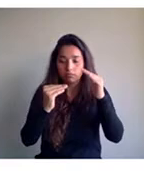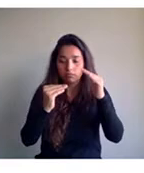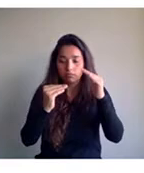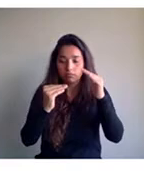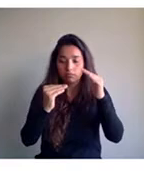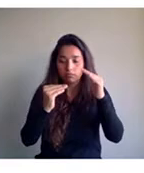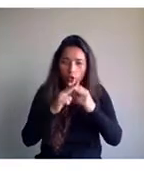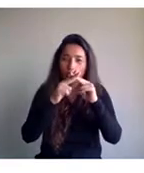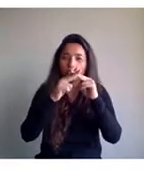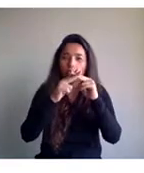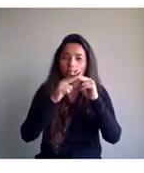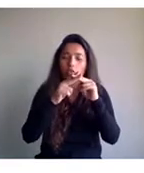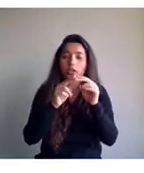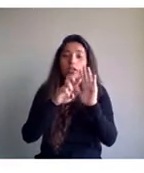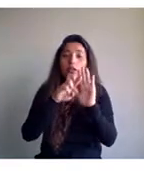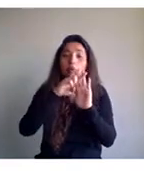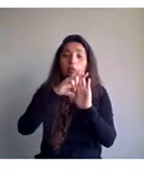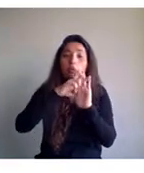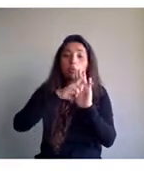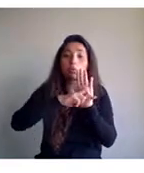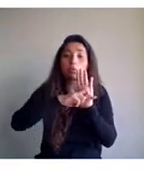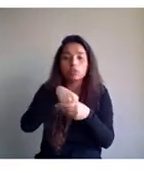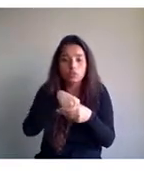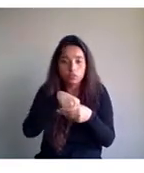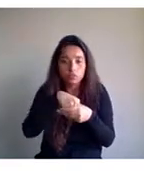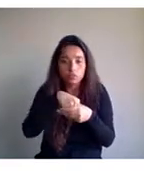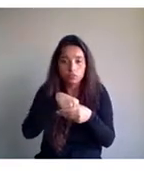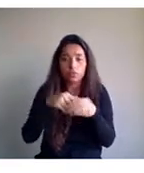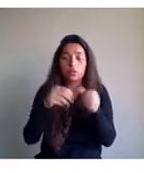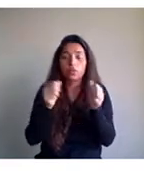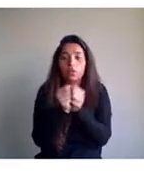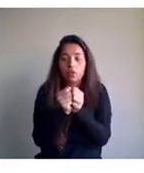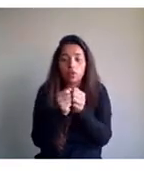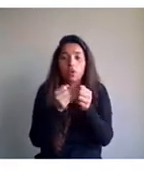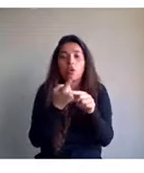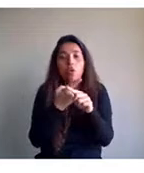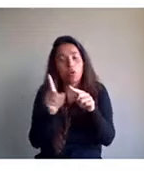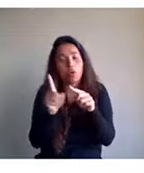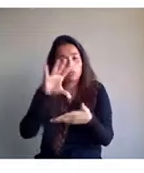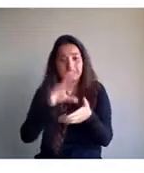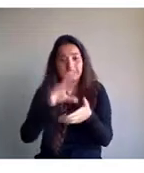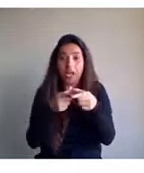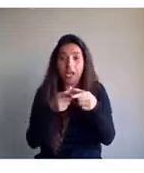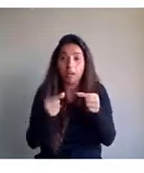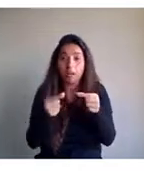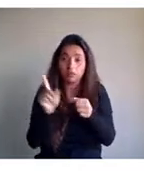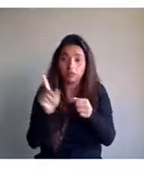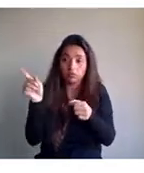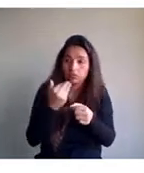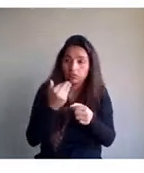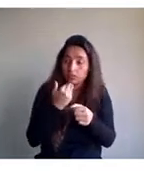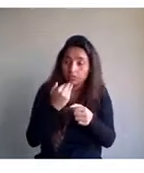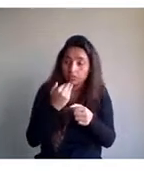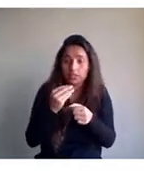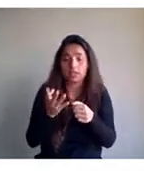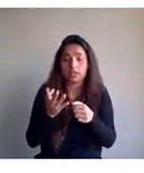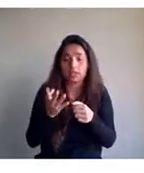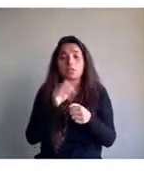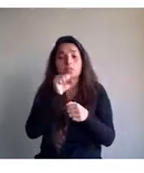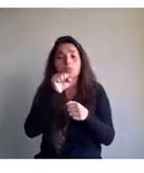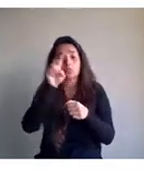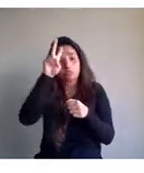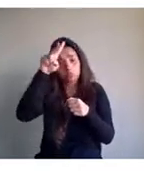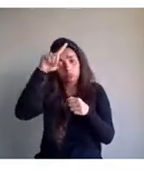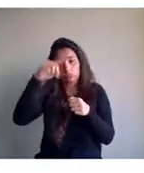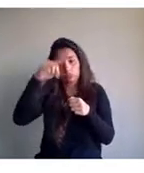en el fondo los japoneses que esta razón internacional a nivel mundial se dice que uno de cada